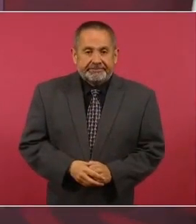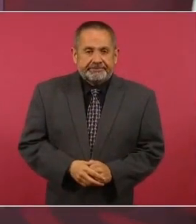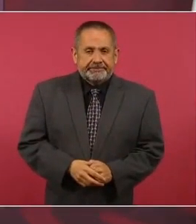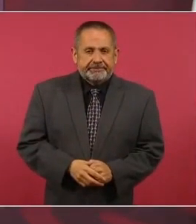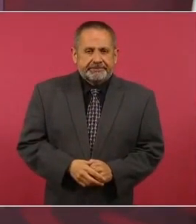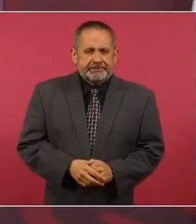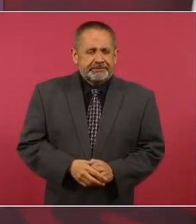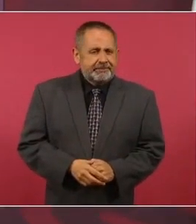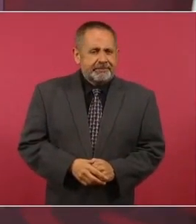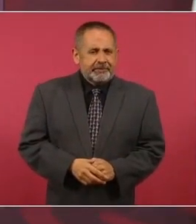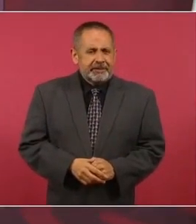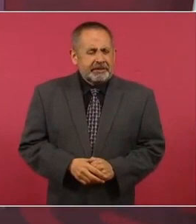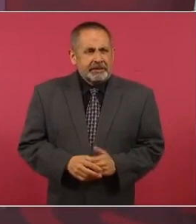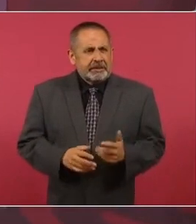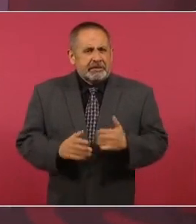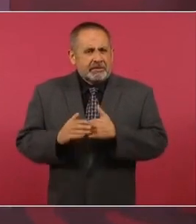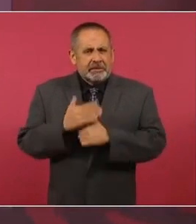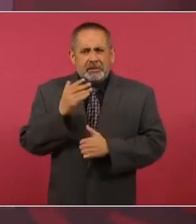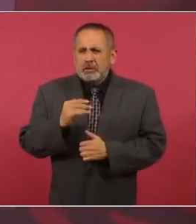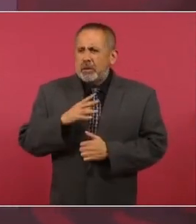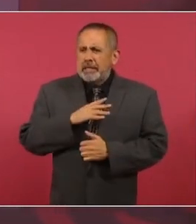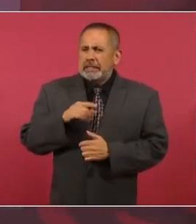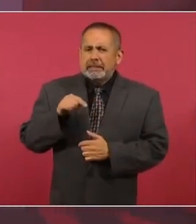¿Y por qué no hay